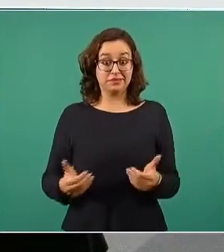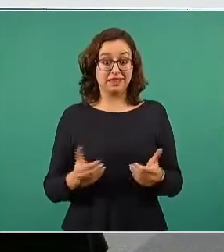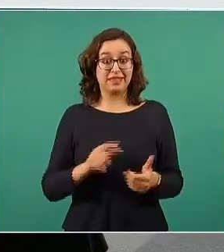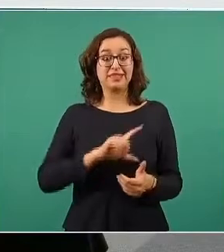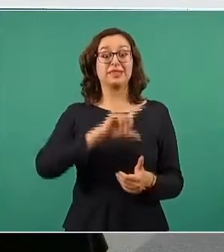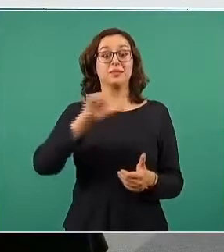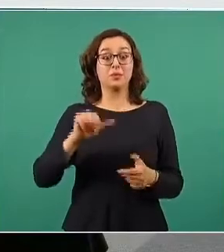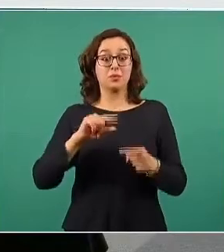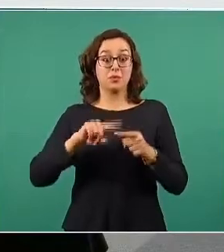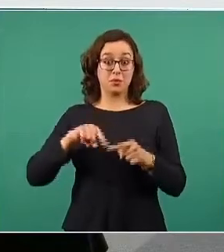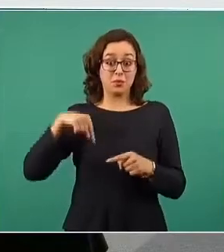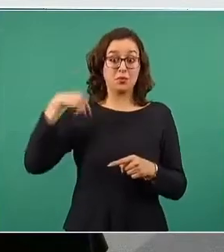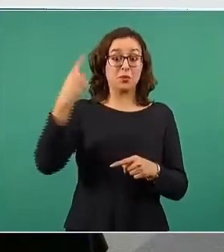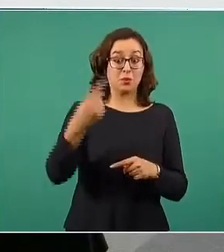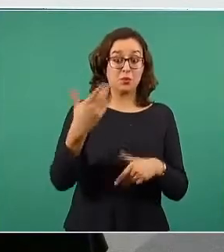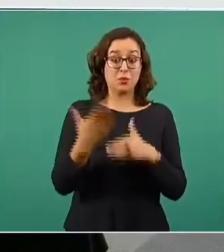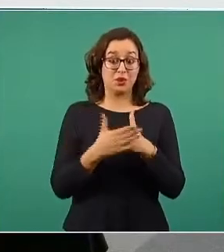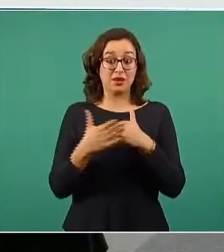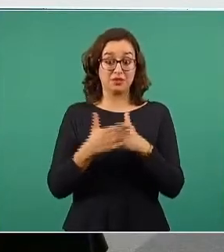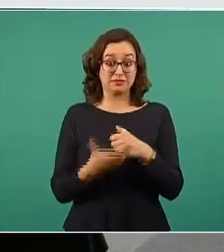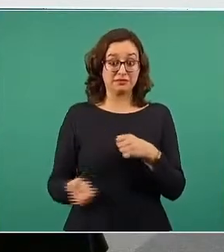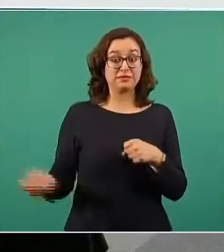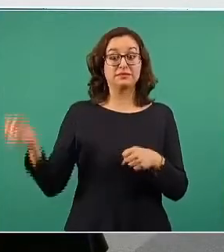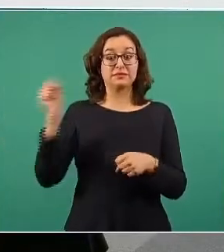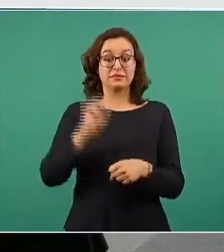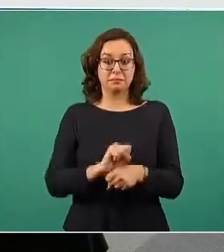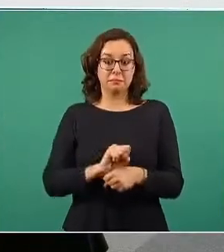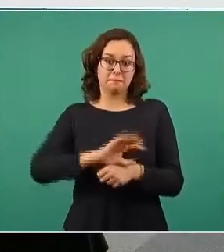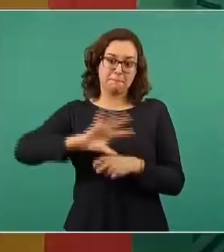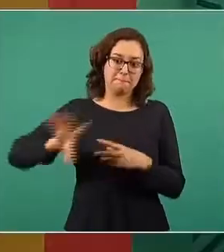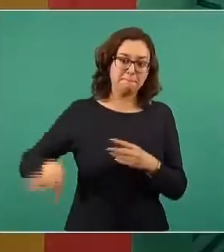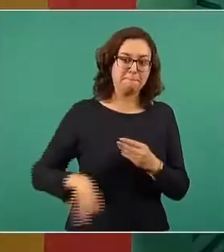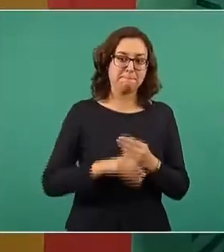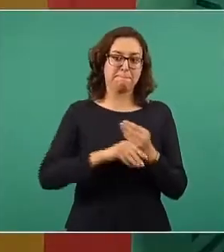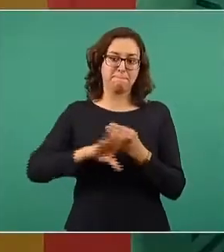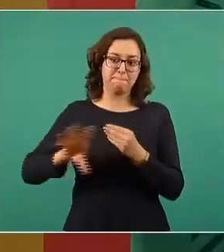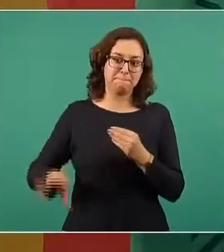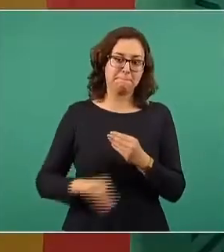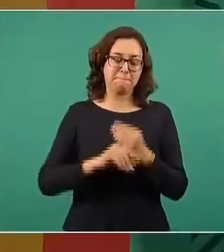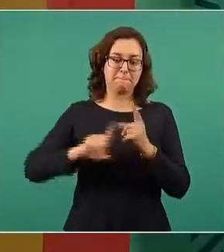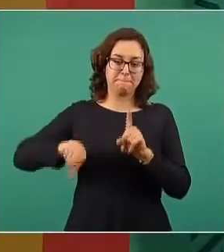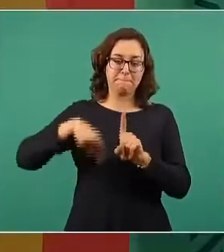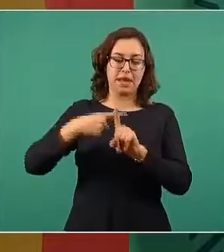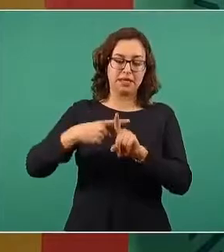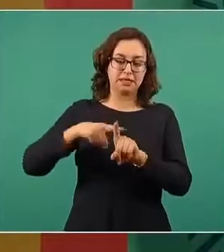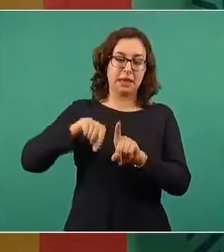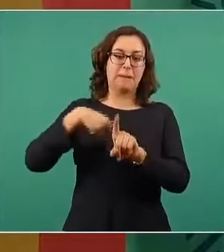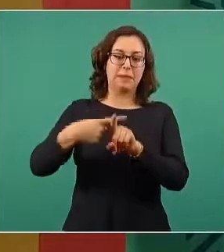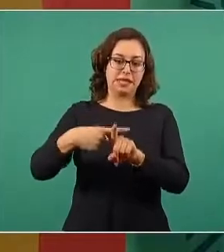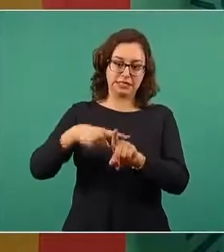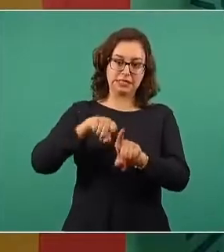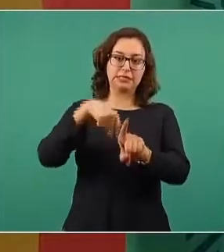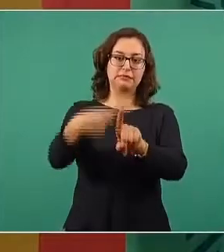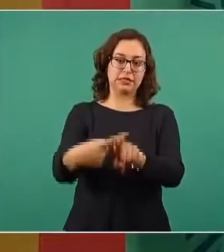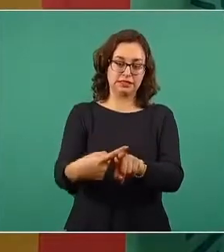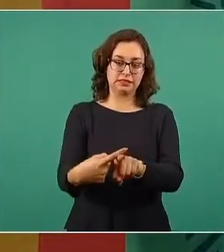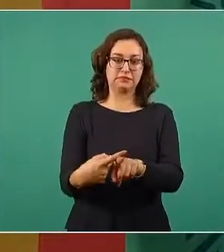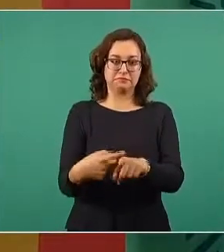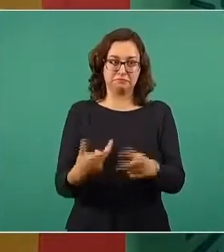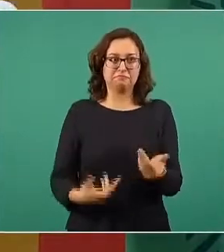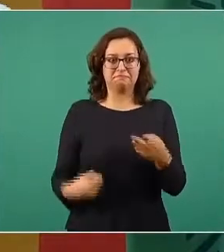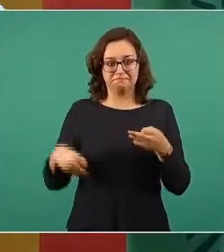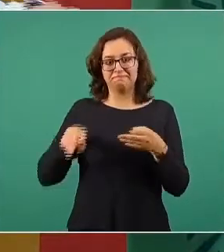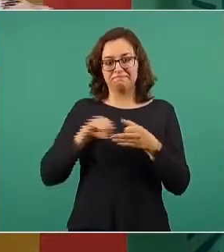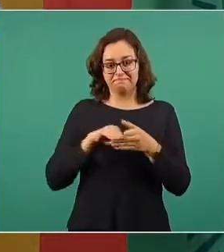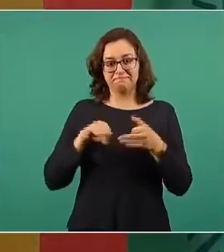número, es la combinación de lo que ya se puso y lo nuevo que va llegando. En la medida en que tenemos un abastecimiento